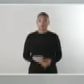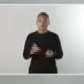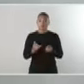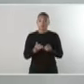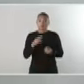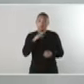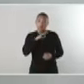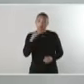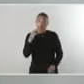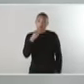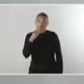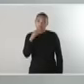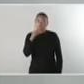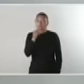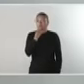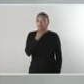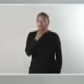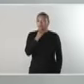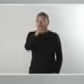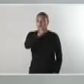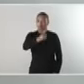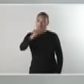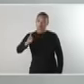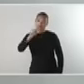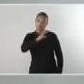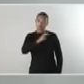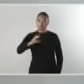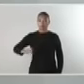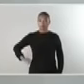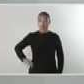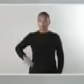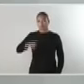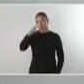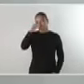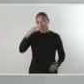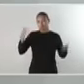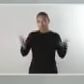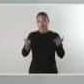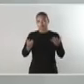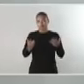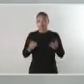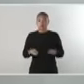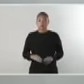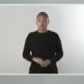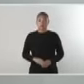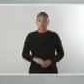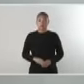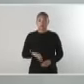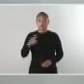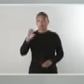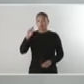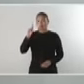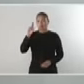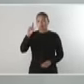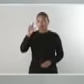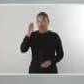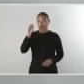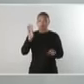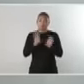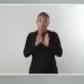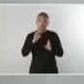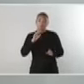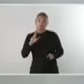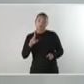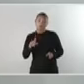ser utilizada durante un minuto por cada uno de los candidatos para hacer algún tipo de réplica para responder alusiones